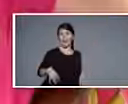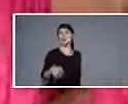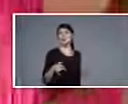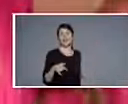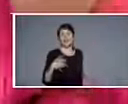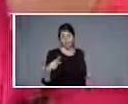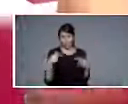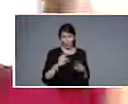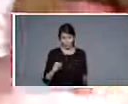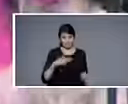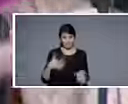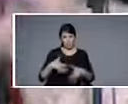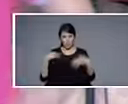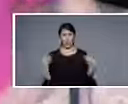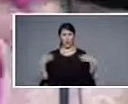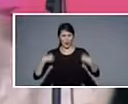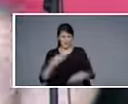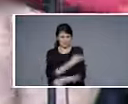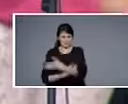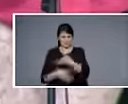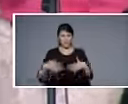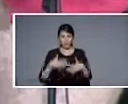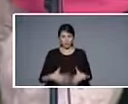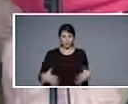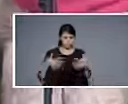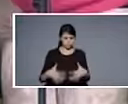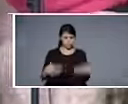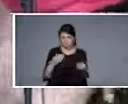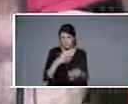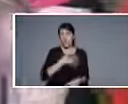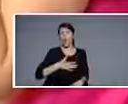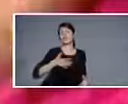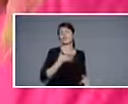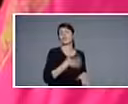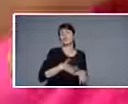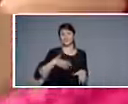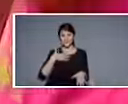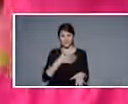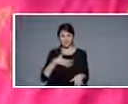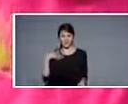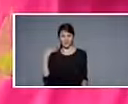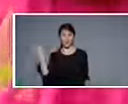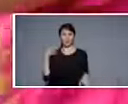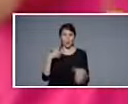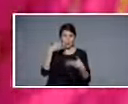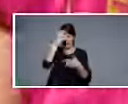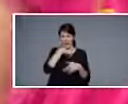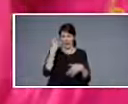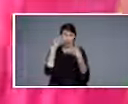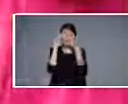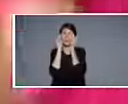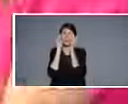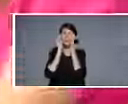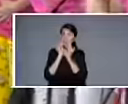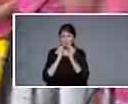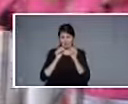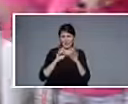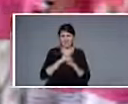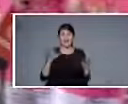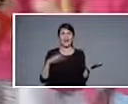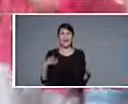ya lo ves. Yo me duermo en camiseta pa' que no apriete las tetas. En la cara me doy mi potingue, como no. Y el